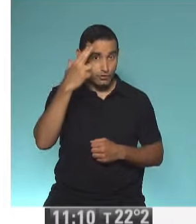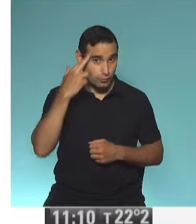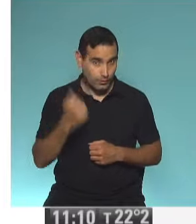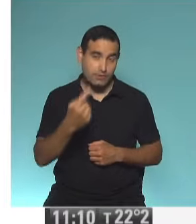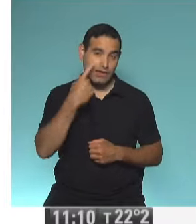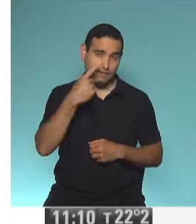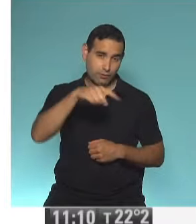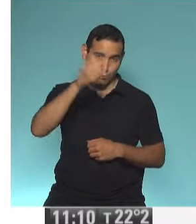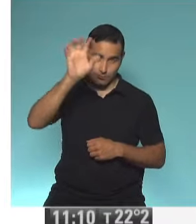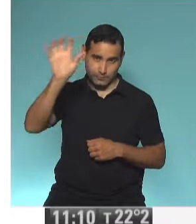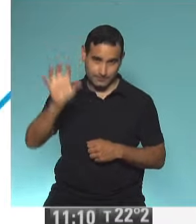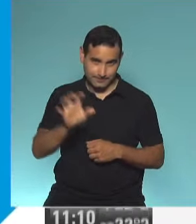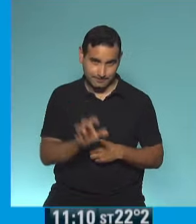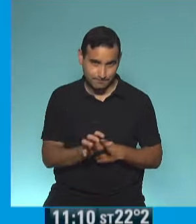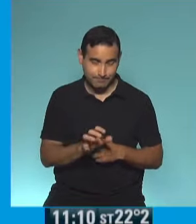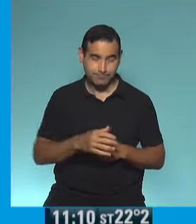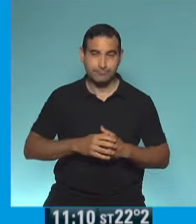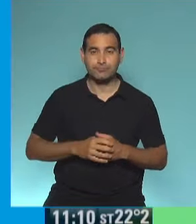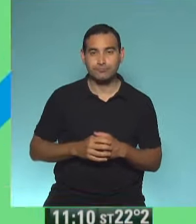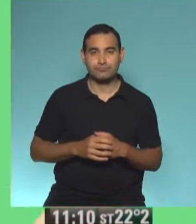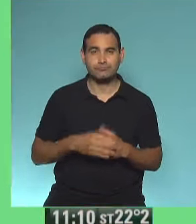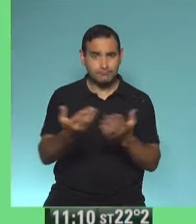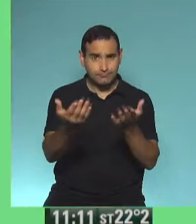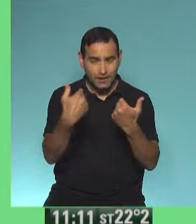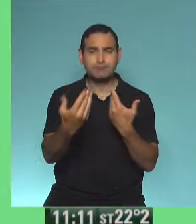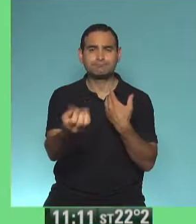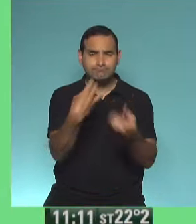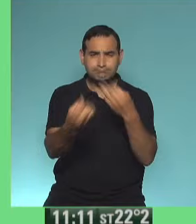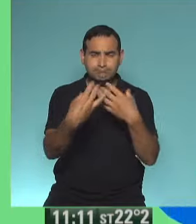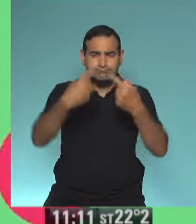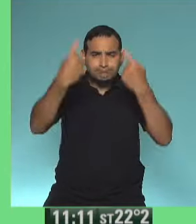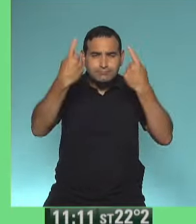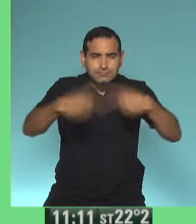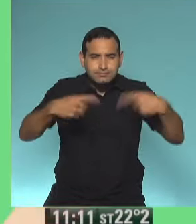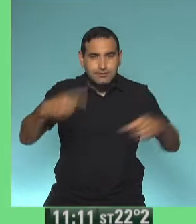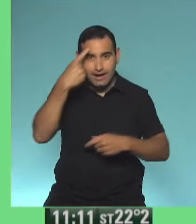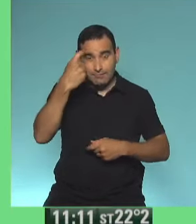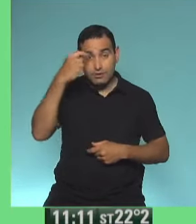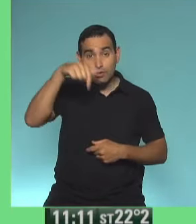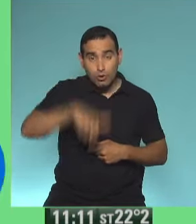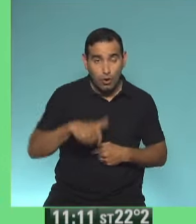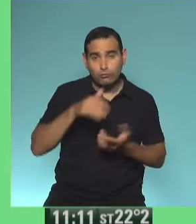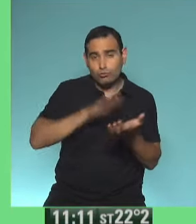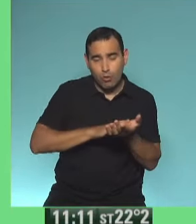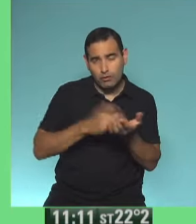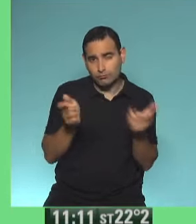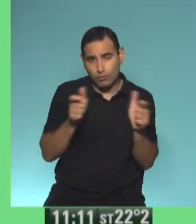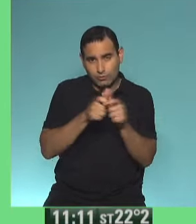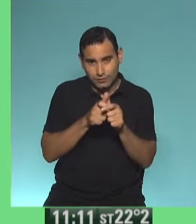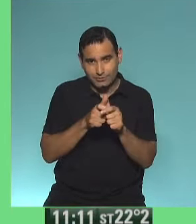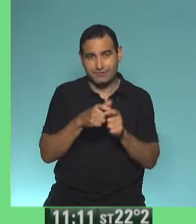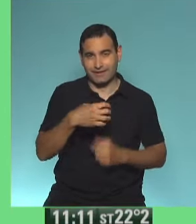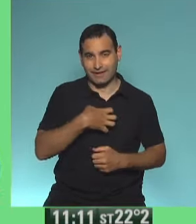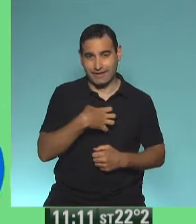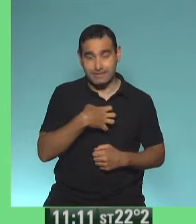011-3275-2139 si estás en otra provincia. Te invitamos a compartir con nosotros todo lo que aprendiste hoy sobre los contenidos que vimos en la clase